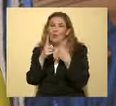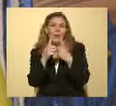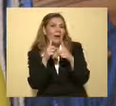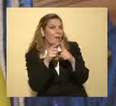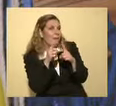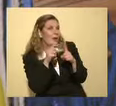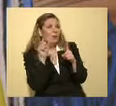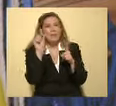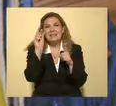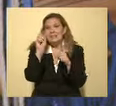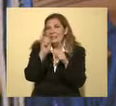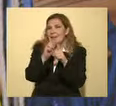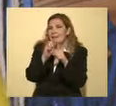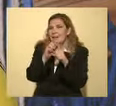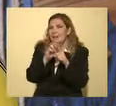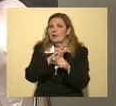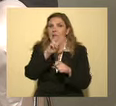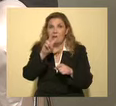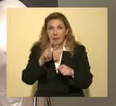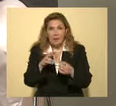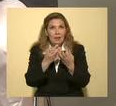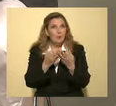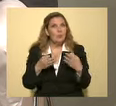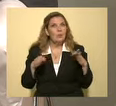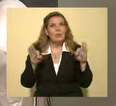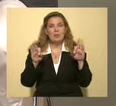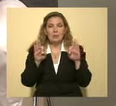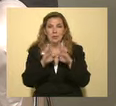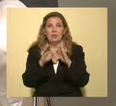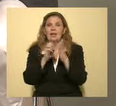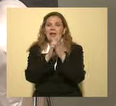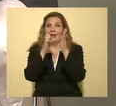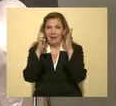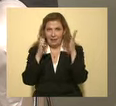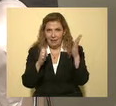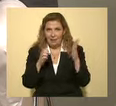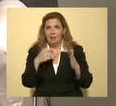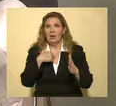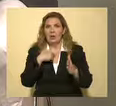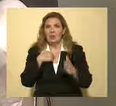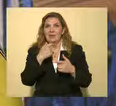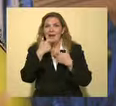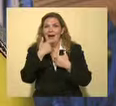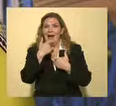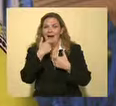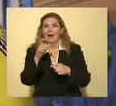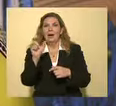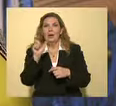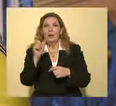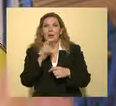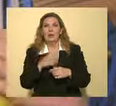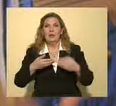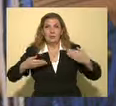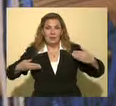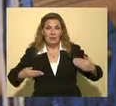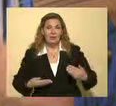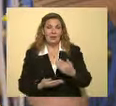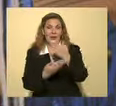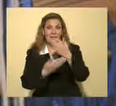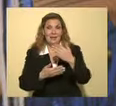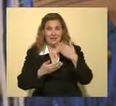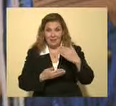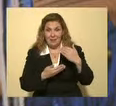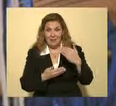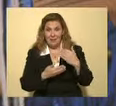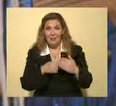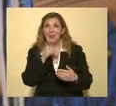Sí. Porque en realidad es lo más importante. Uno de ellos, por ejemplo, que me da muchísima risa, cuando nace un bebé, el padre lo primero